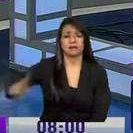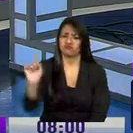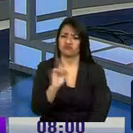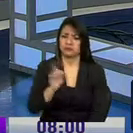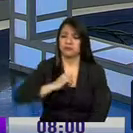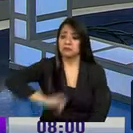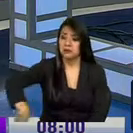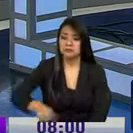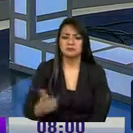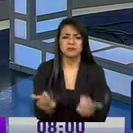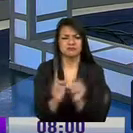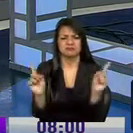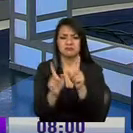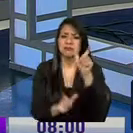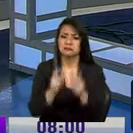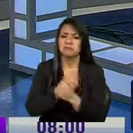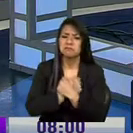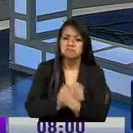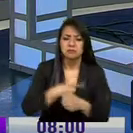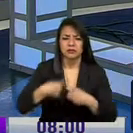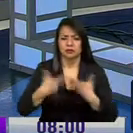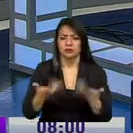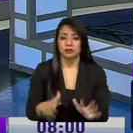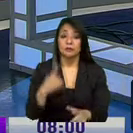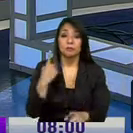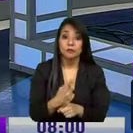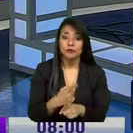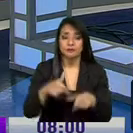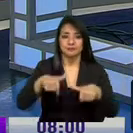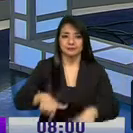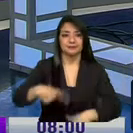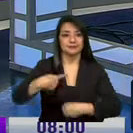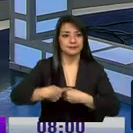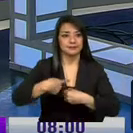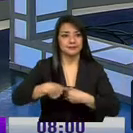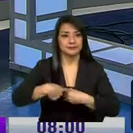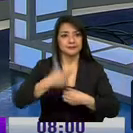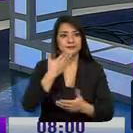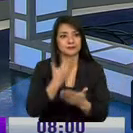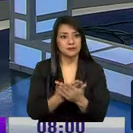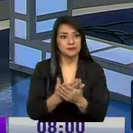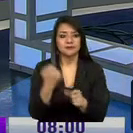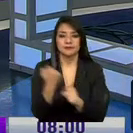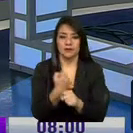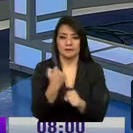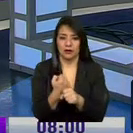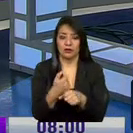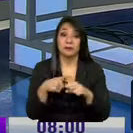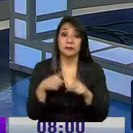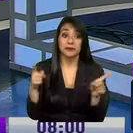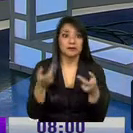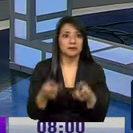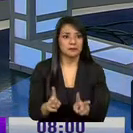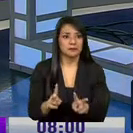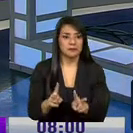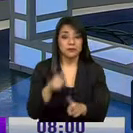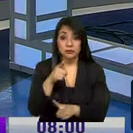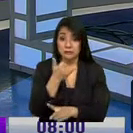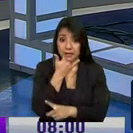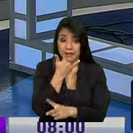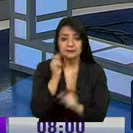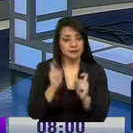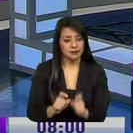le da la gana. Hay gente que no quiere a Quito y para eso estamos, para agradecer los trabajos que se hacen, pero también para señalar lo que no